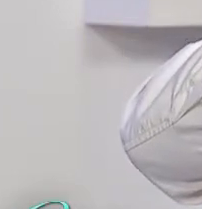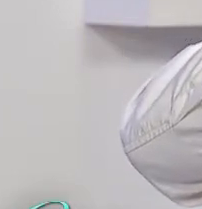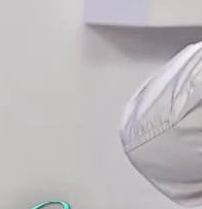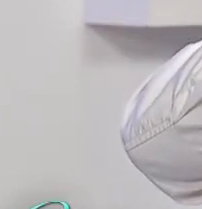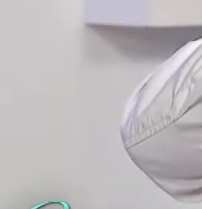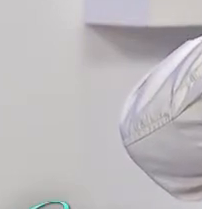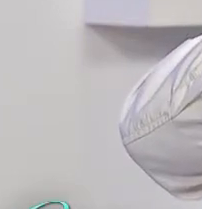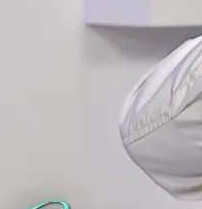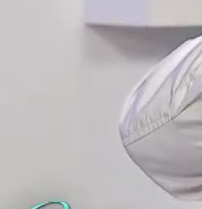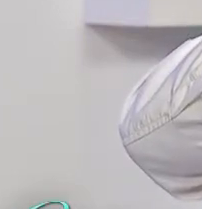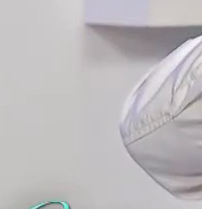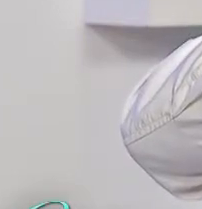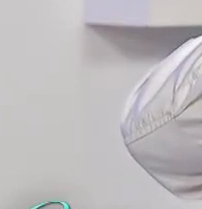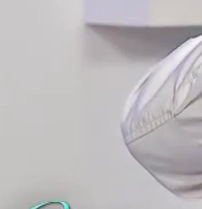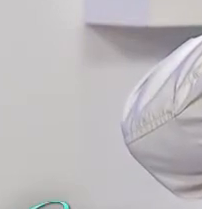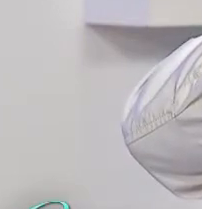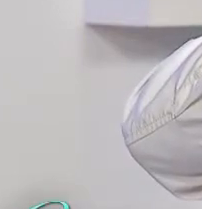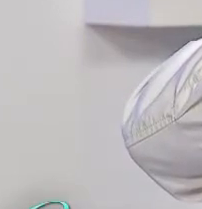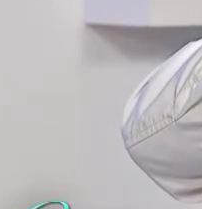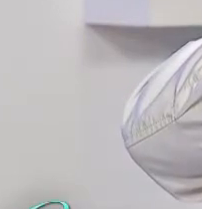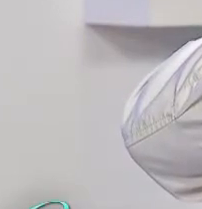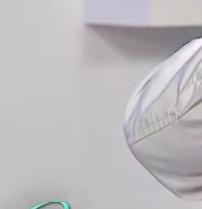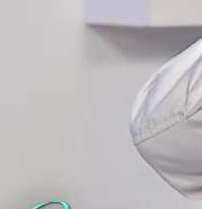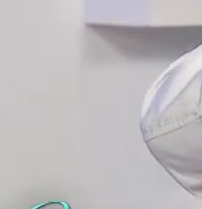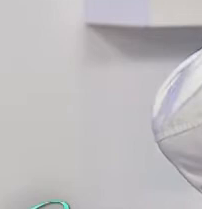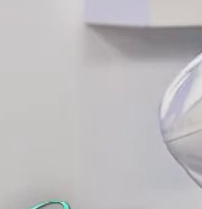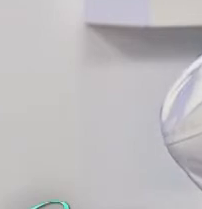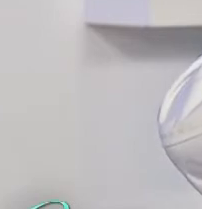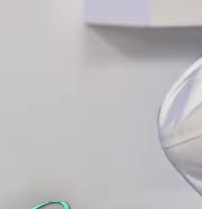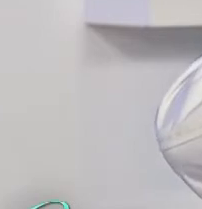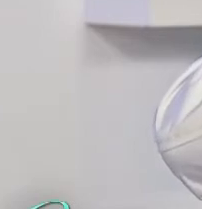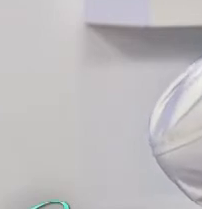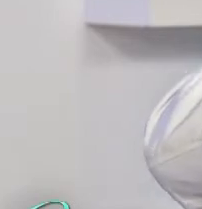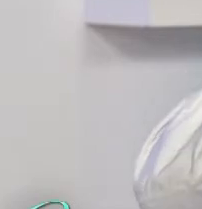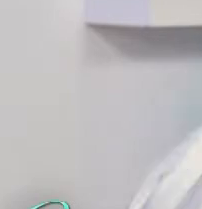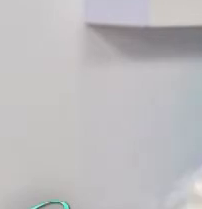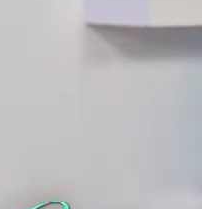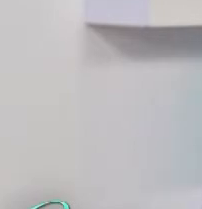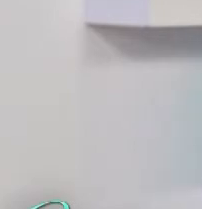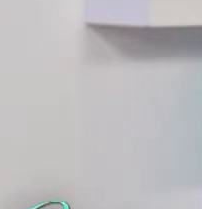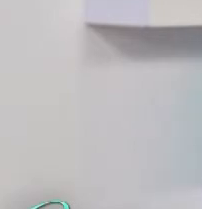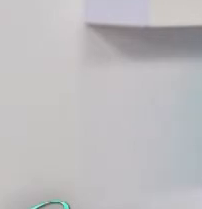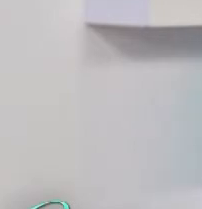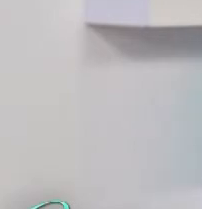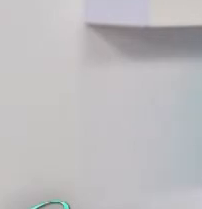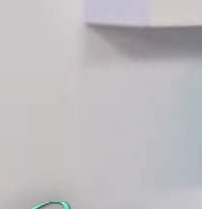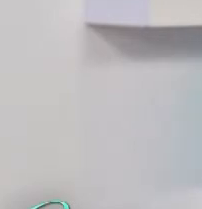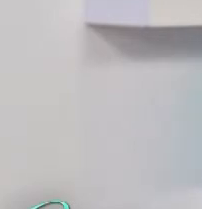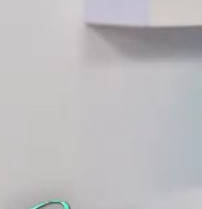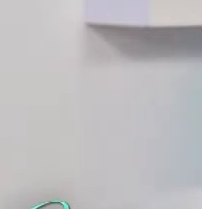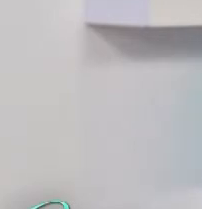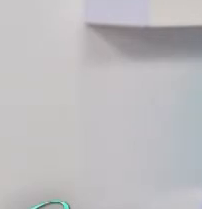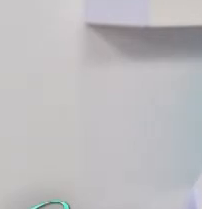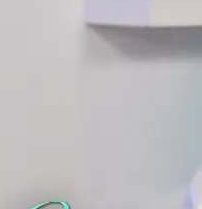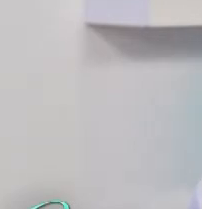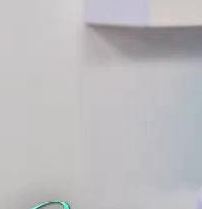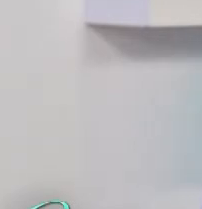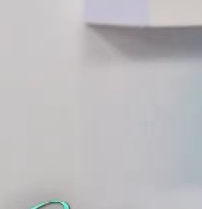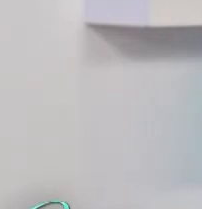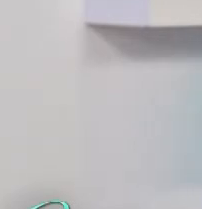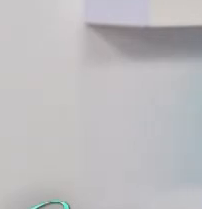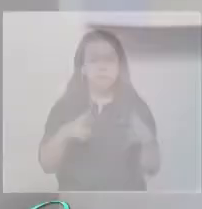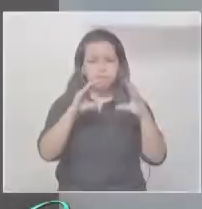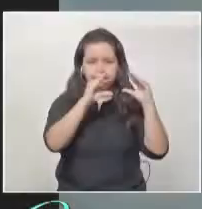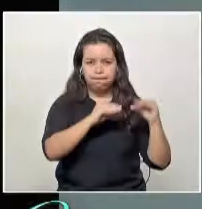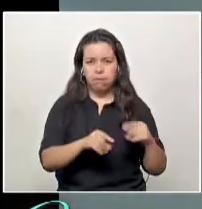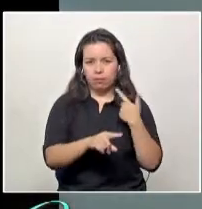ahí en la cadera. Y entonces hay que mantener muy bien esto para que se forme bien toda esa articulación y los ligamentos y